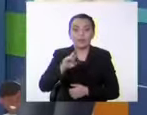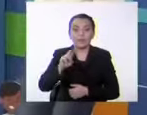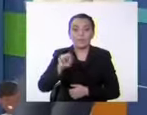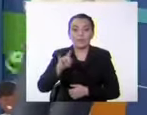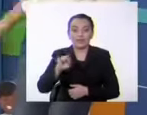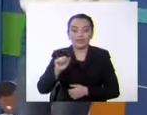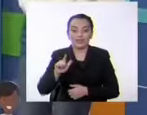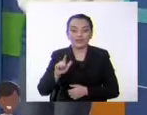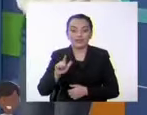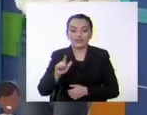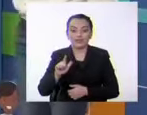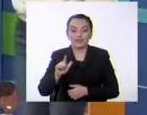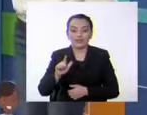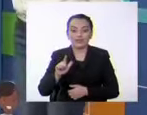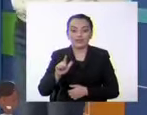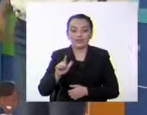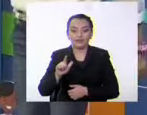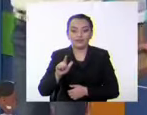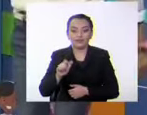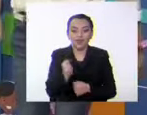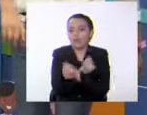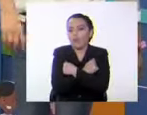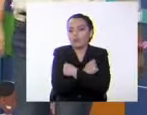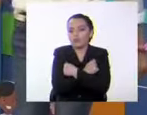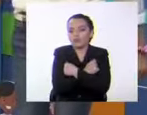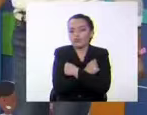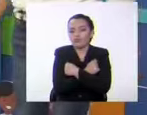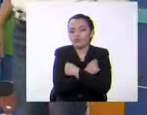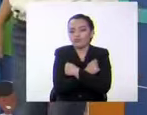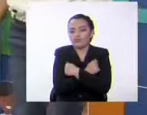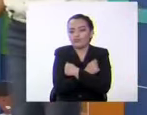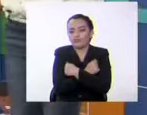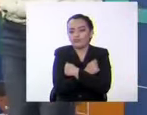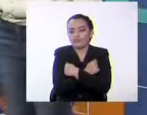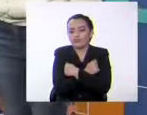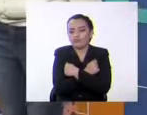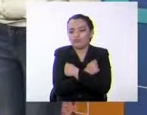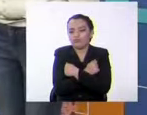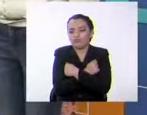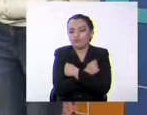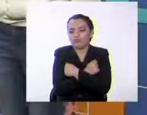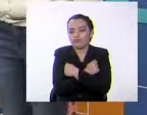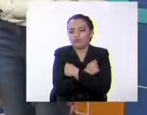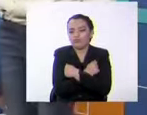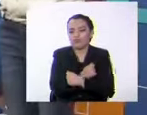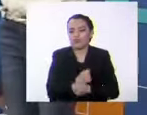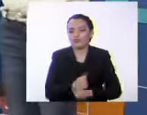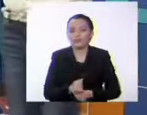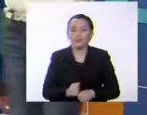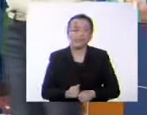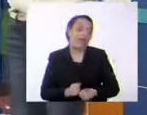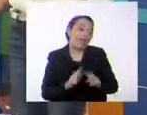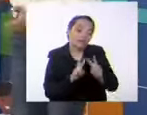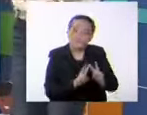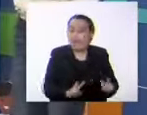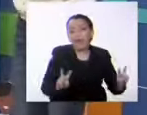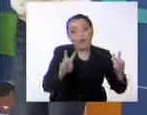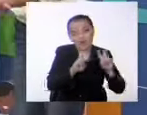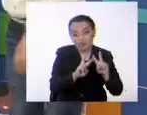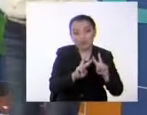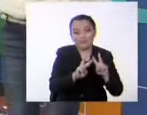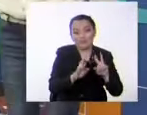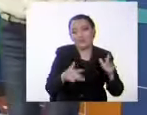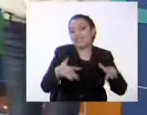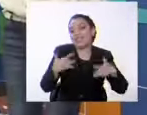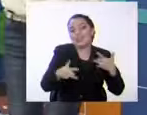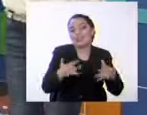Vamos a ver. El amor. El amor. ¿Qué es? Es inmaterial. Es inmaterial. Pero se materializa,